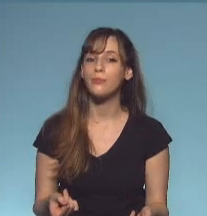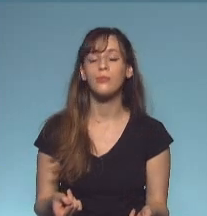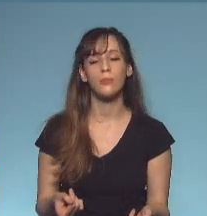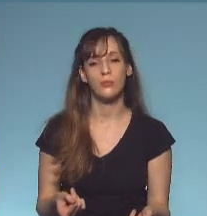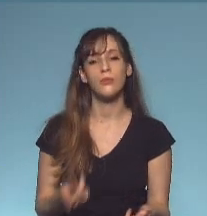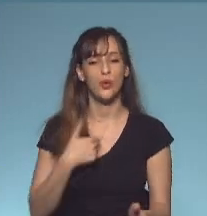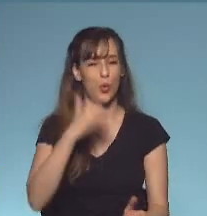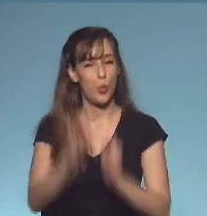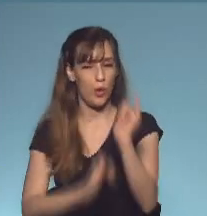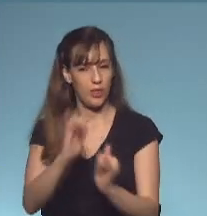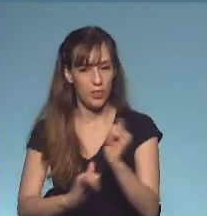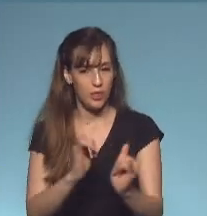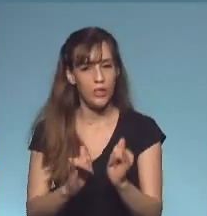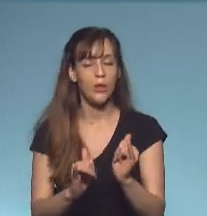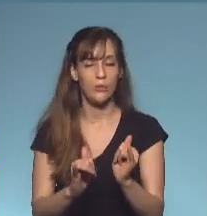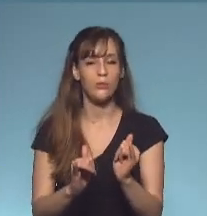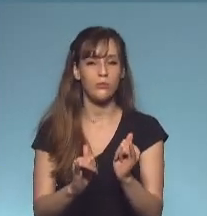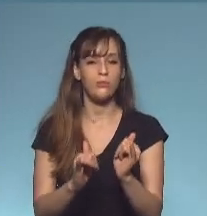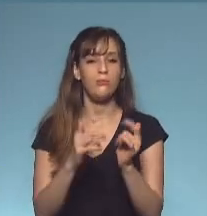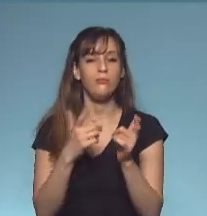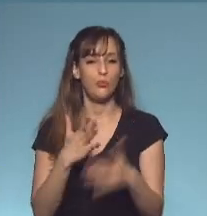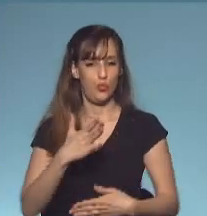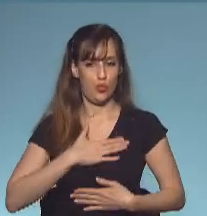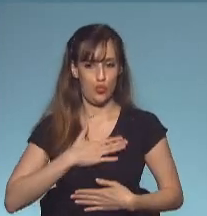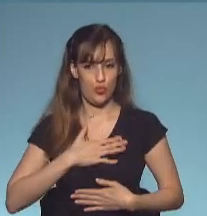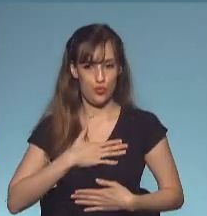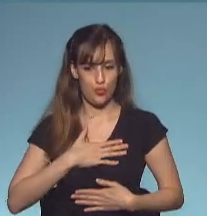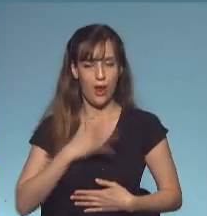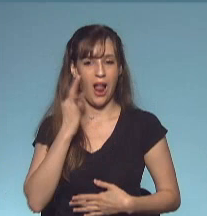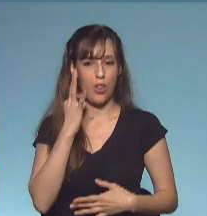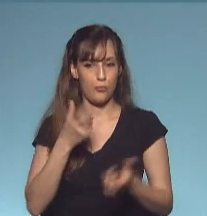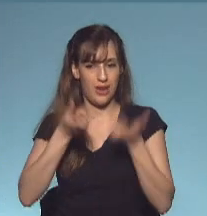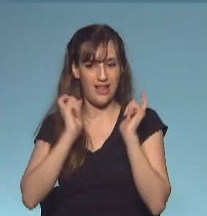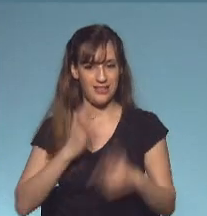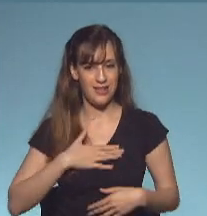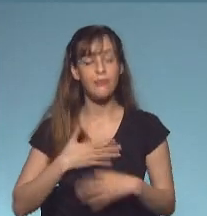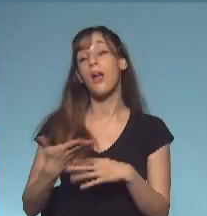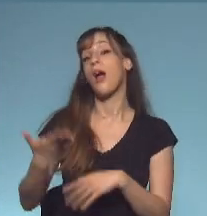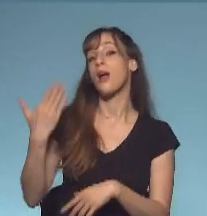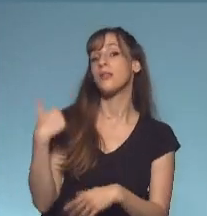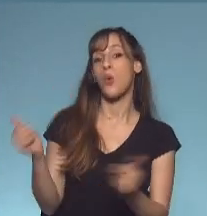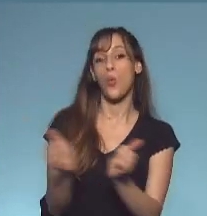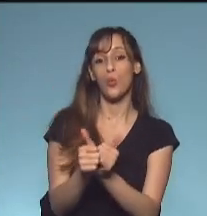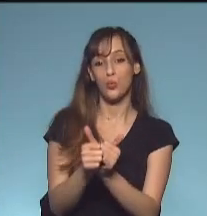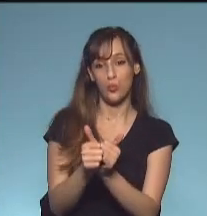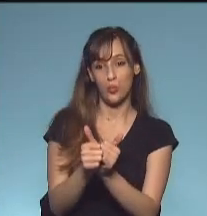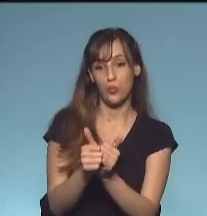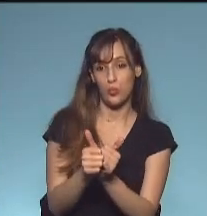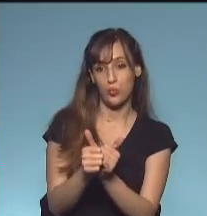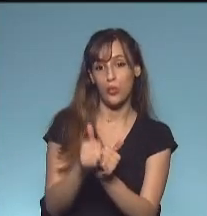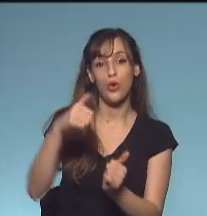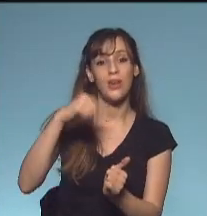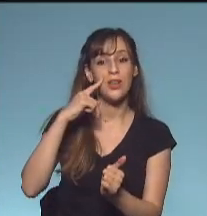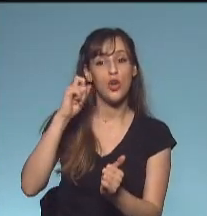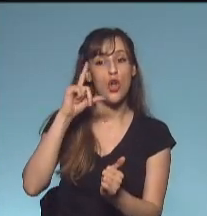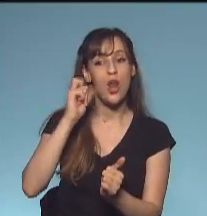brevemente les cuento una experiencia personal que tuve en el día de ayer. Ayer fuimos junto con Nicolás al